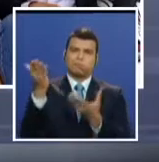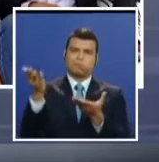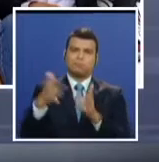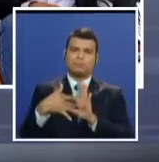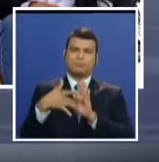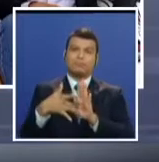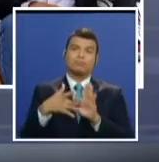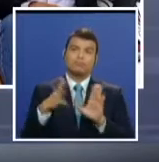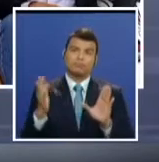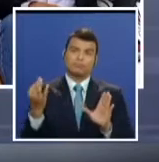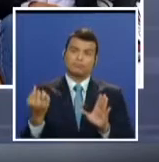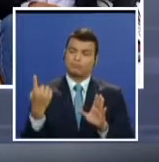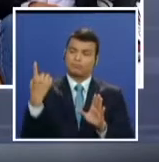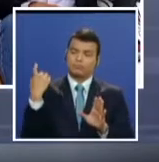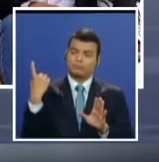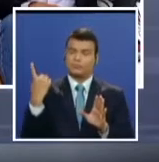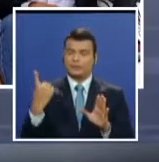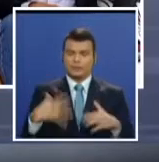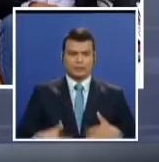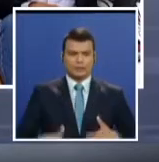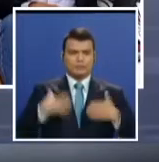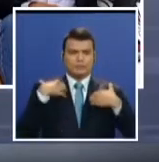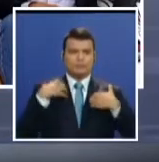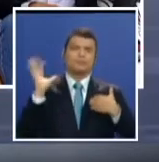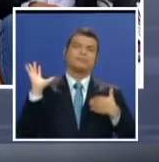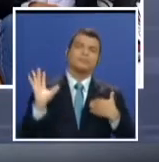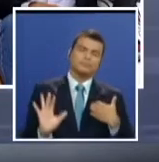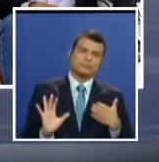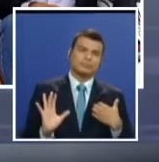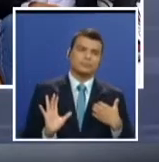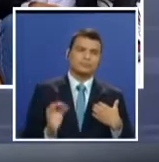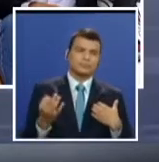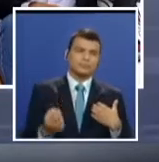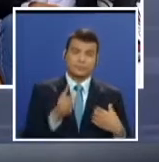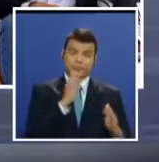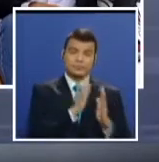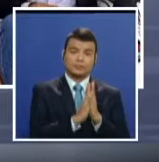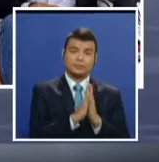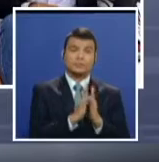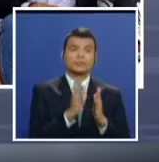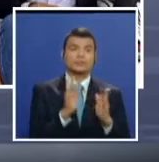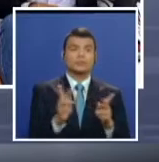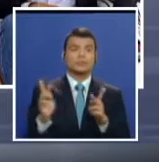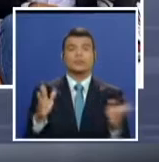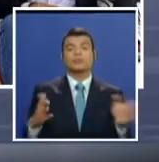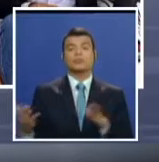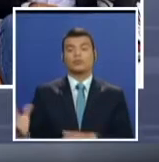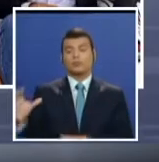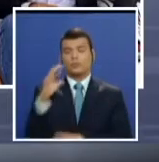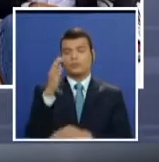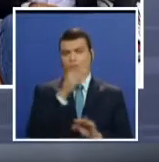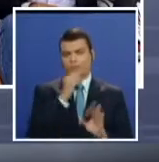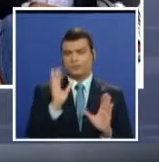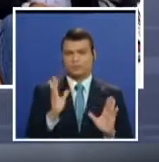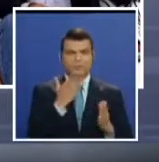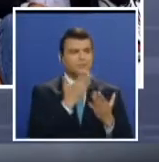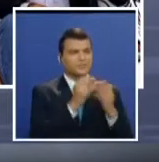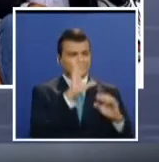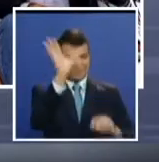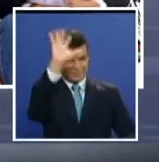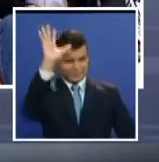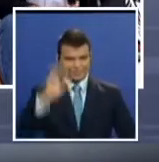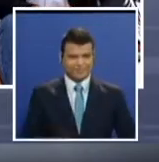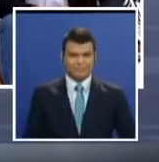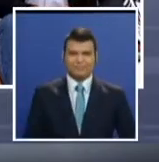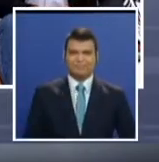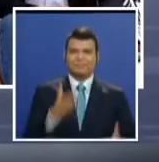y que pues pasaron seguramente el susto de sus vidas por fortuna no se reportan víctimas fatales colombianos feliz día feliz llaman y